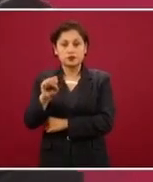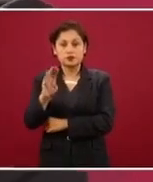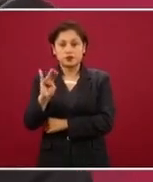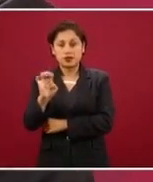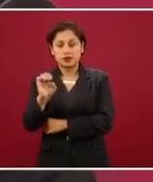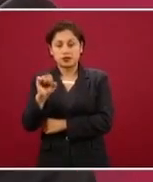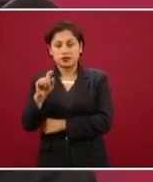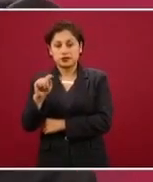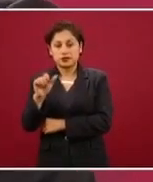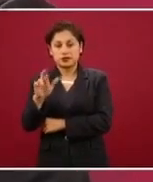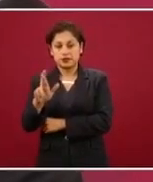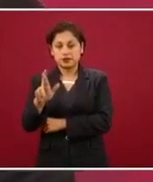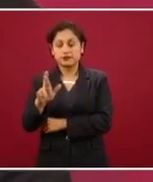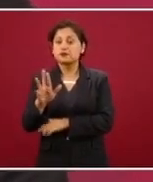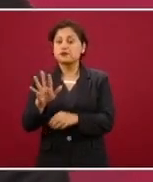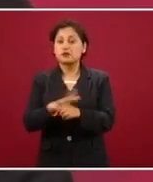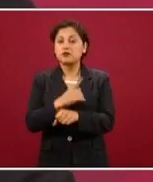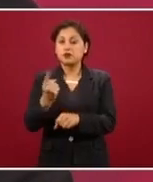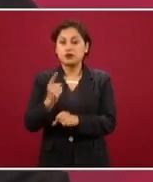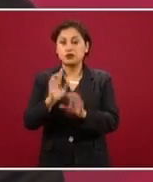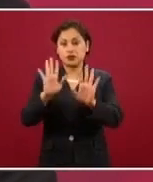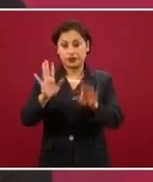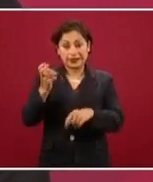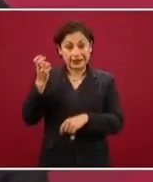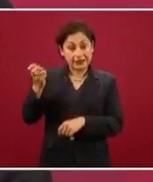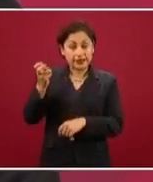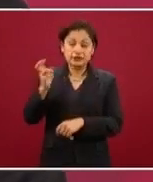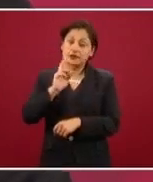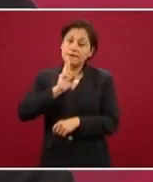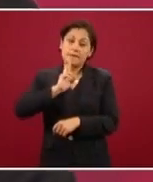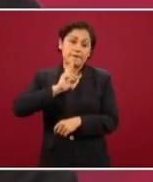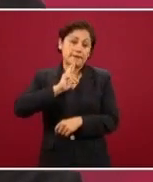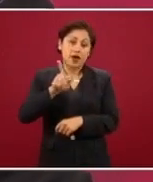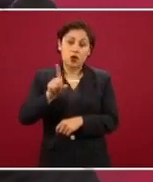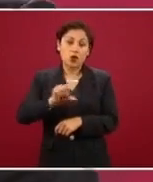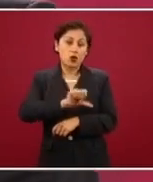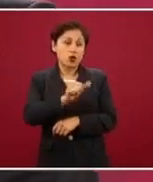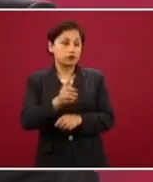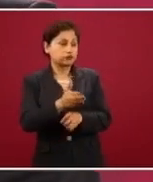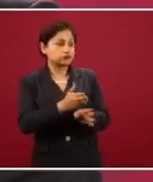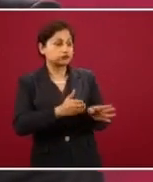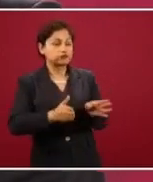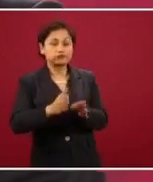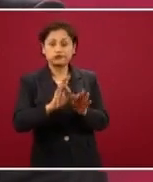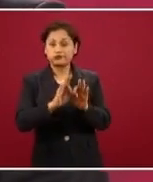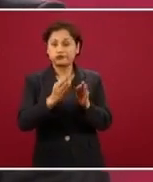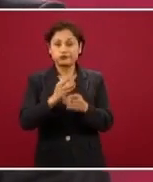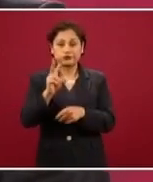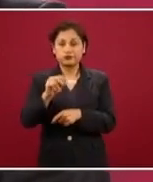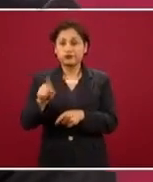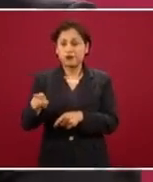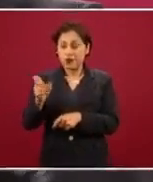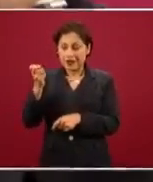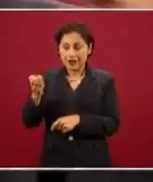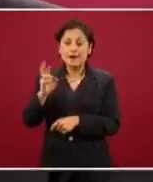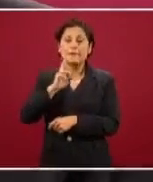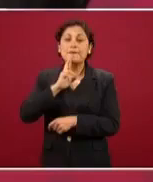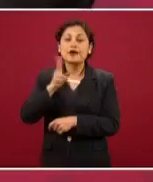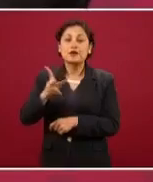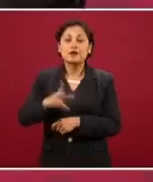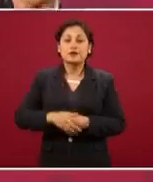Porque, repito, es lo mejor que se tiene, nada más